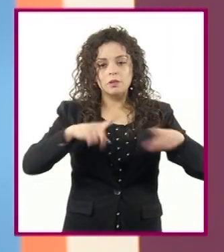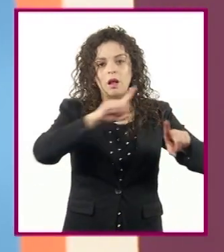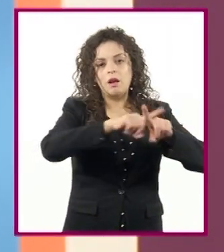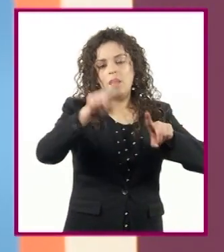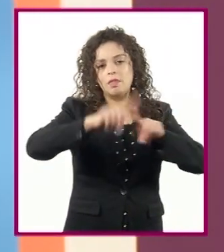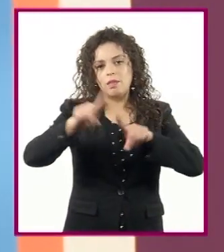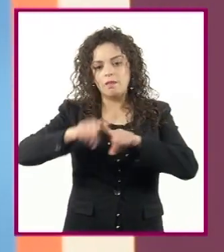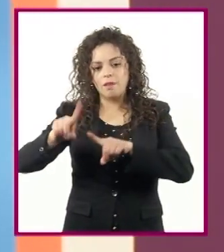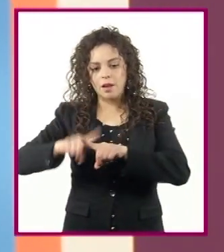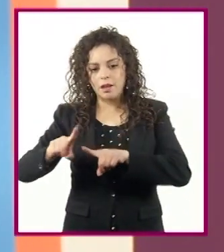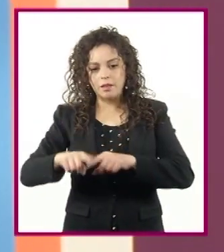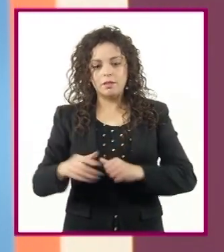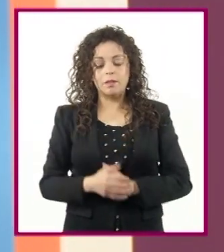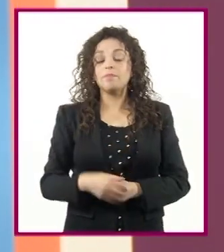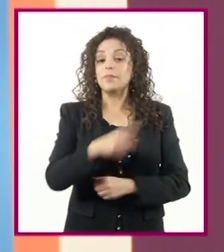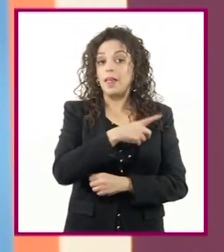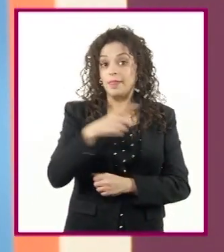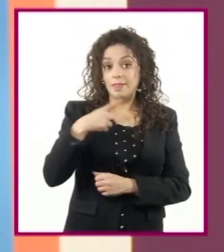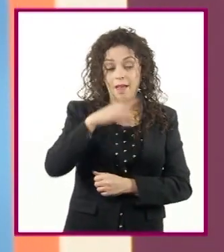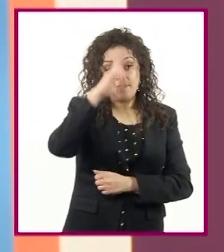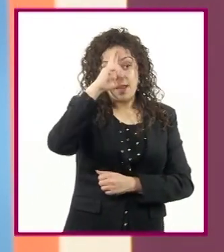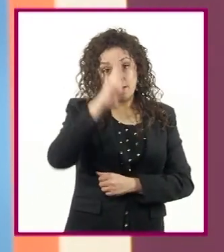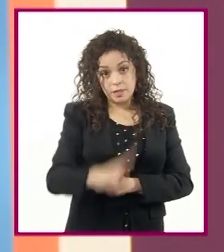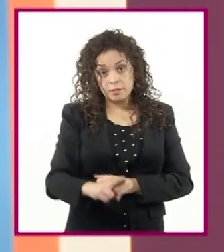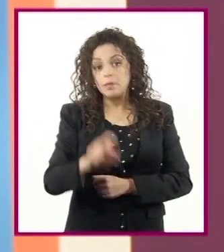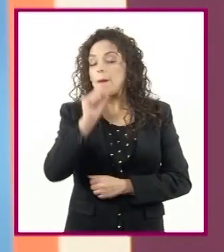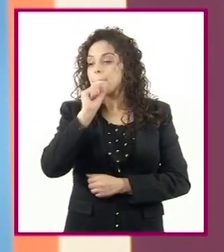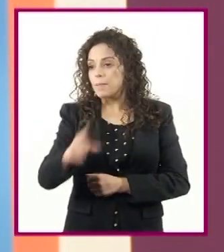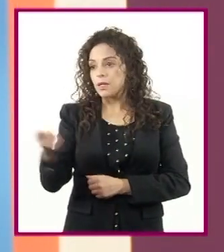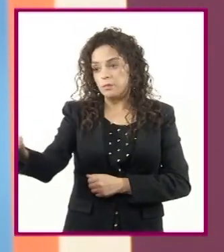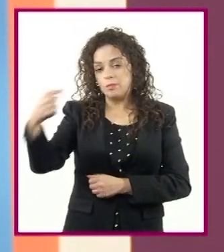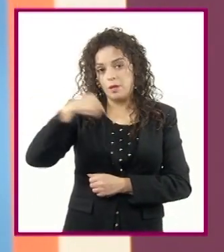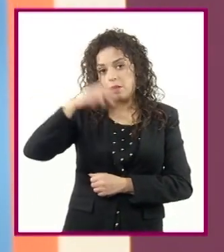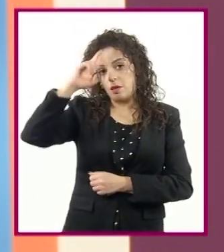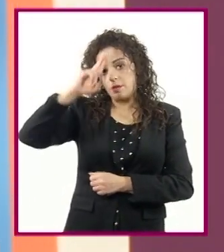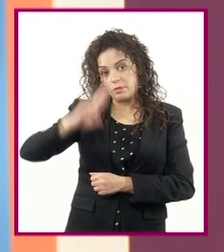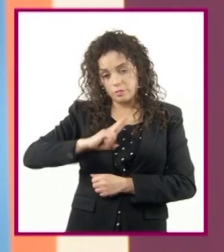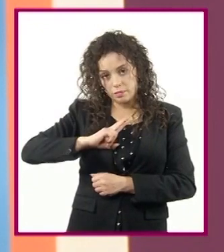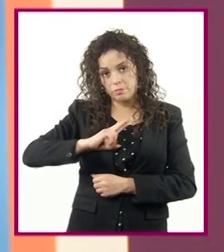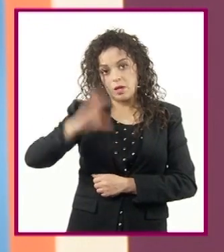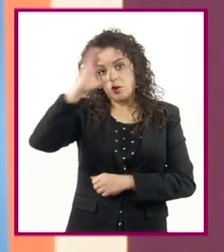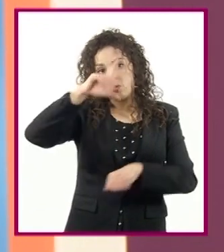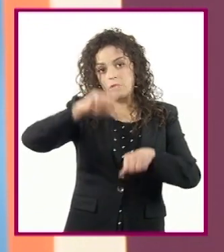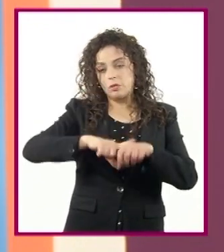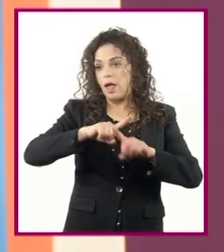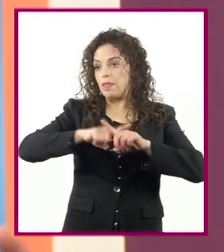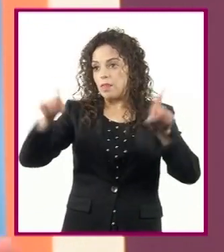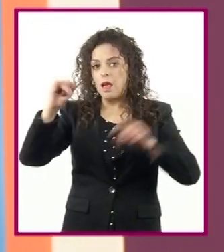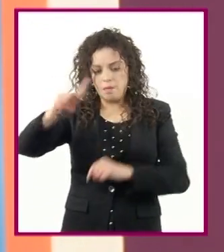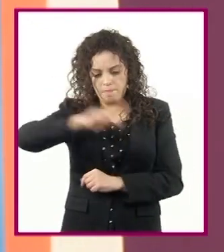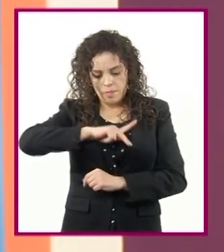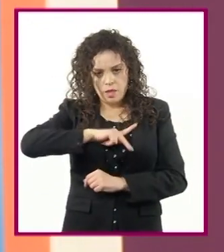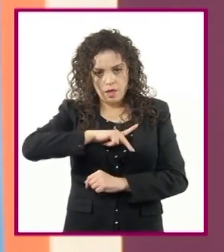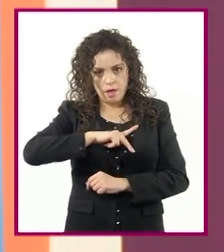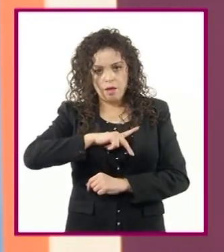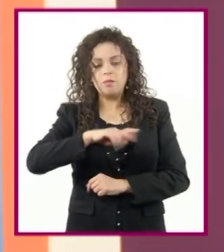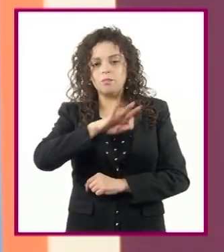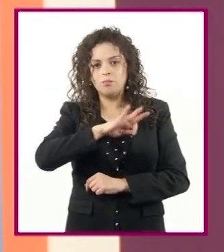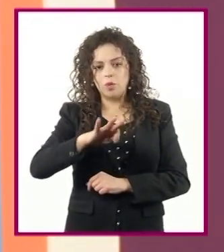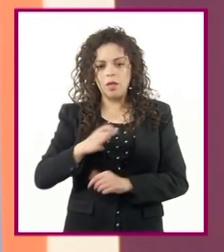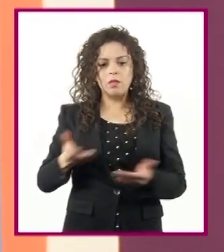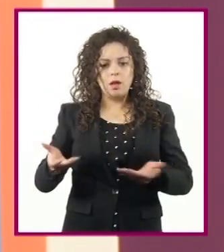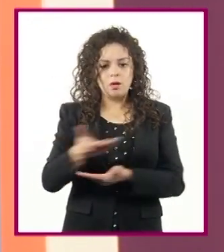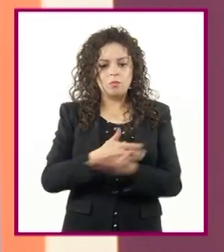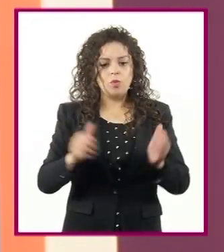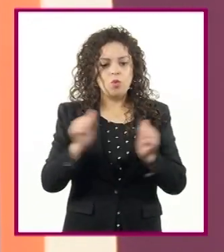ámbitos. Debemos respetar y pedirles respeto para las culturas ajenas y para la propia, y convivir con las demás